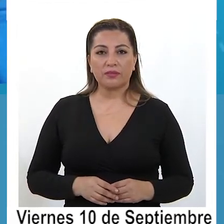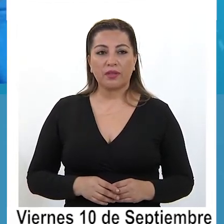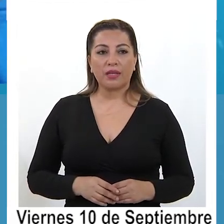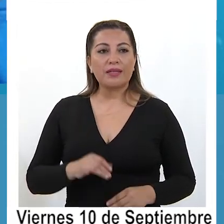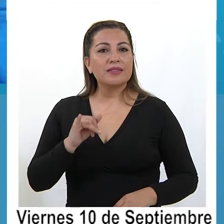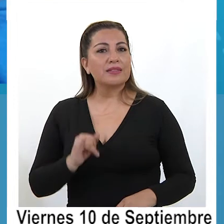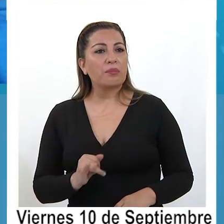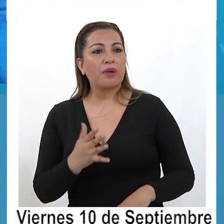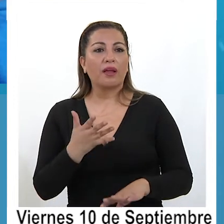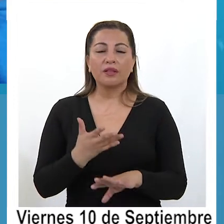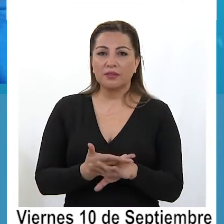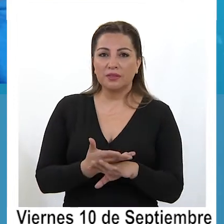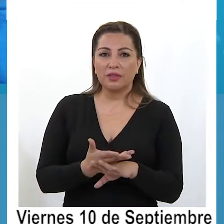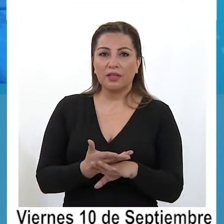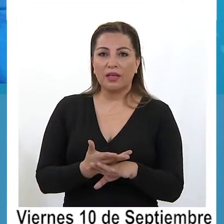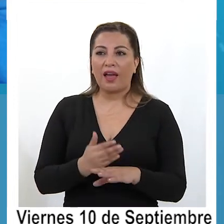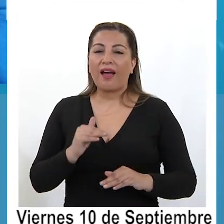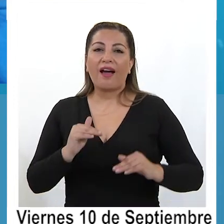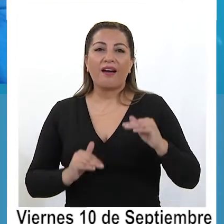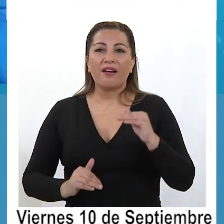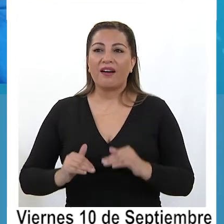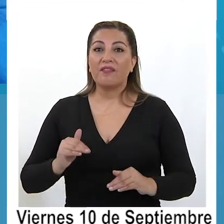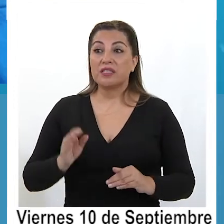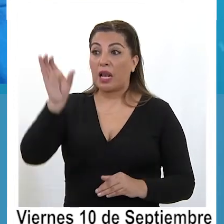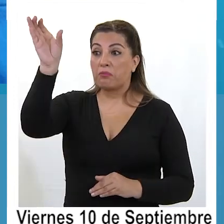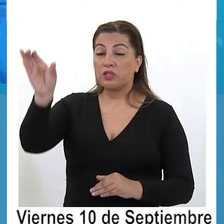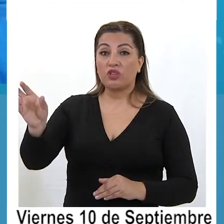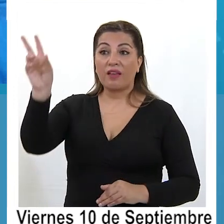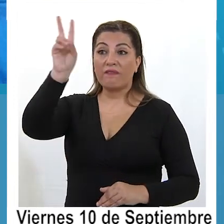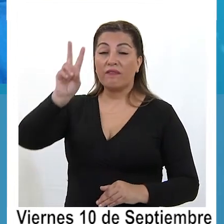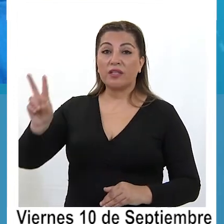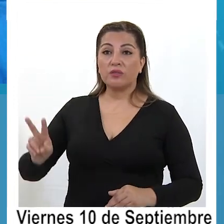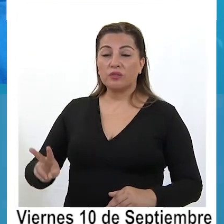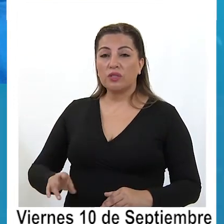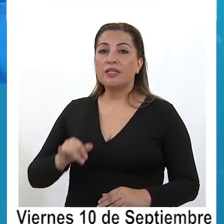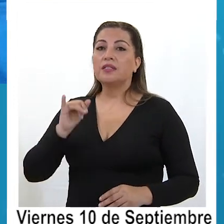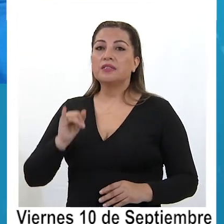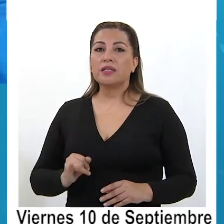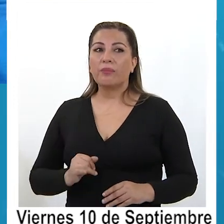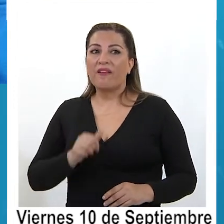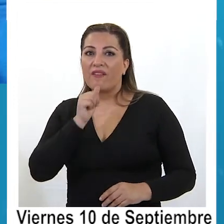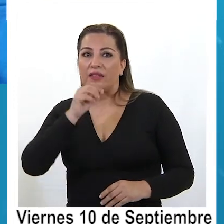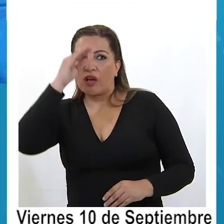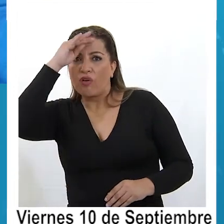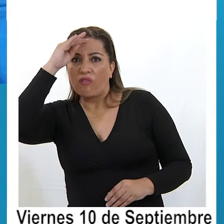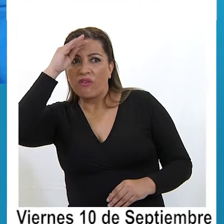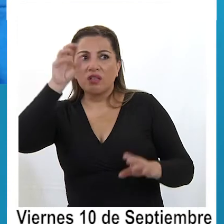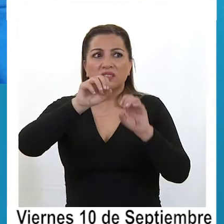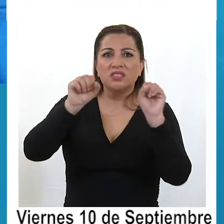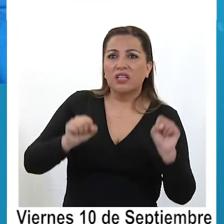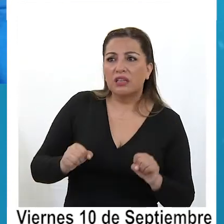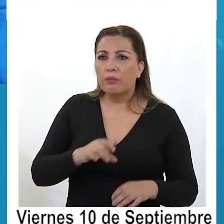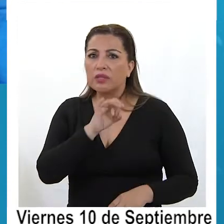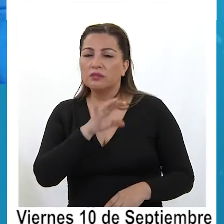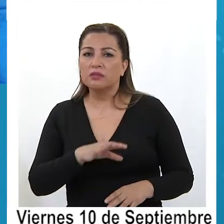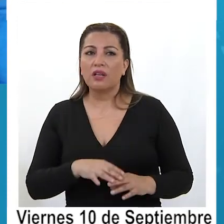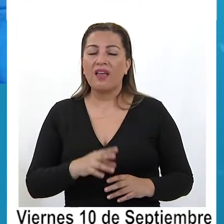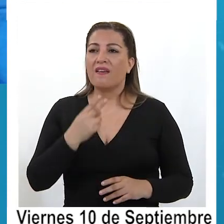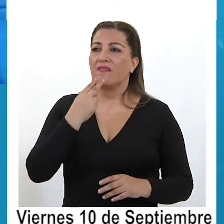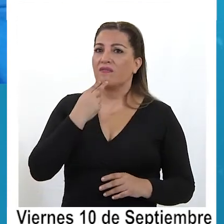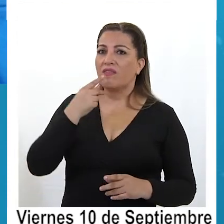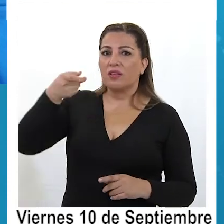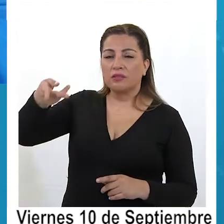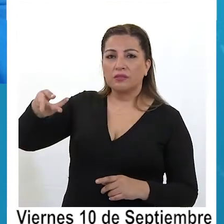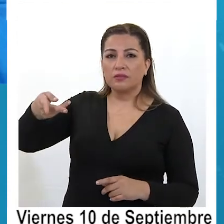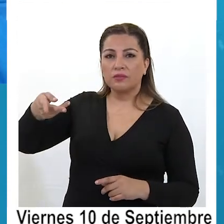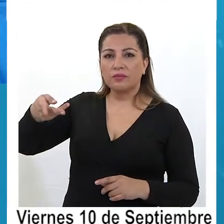siempre ha ocurrido este inconveniente del relato abierto. Estas personas vienen muy desconfiadas del sistema, han vivido evidentemente en su